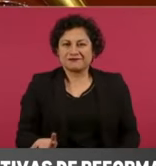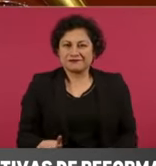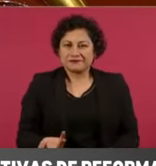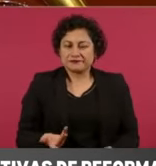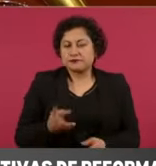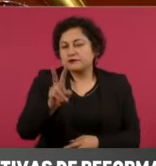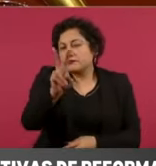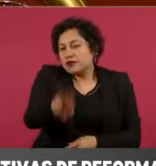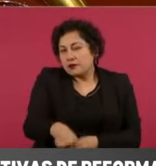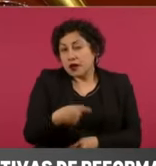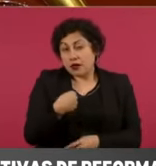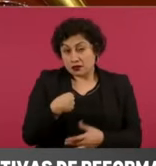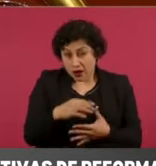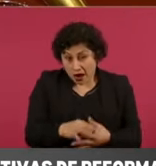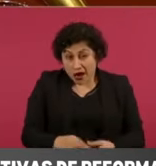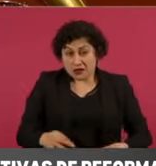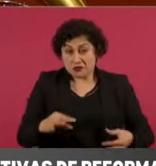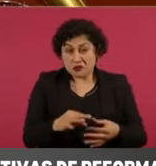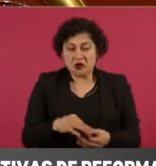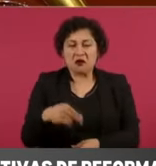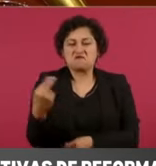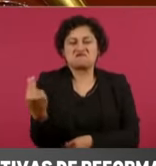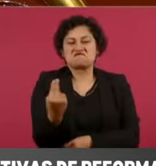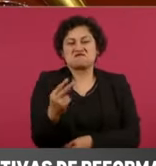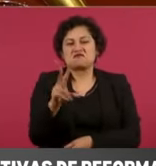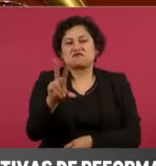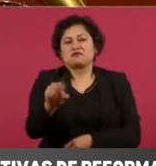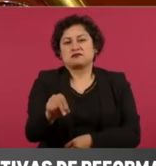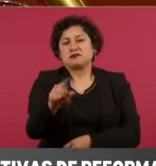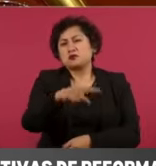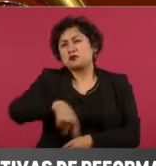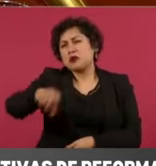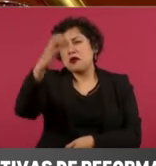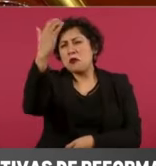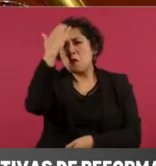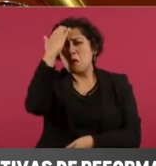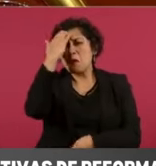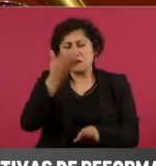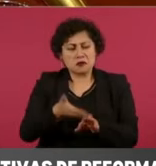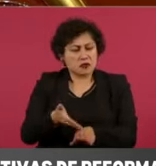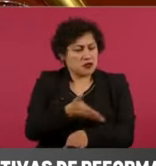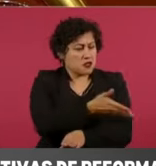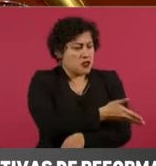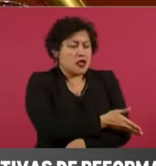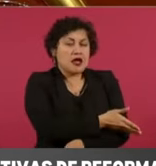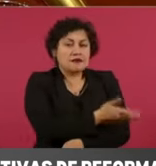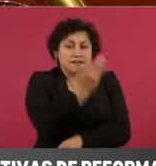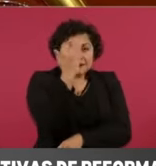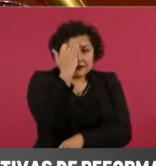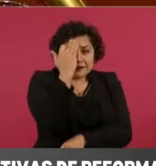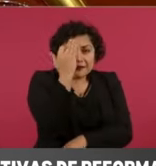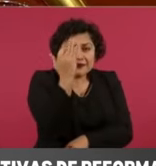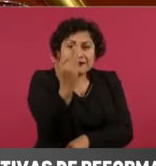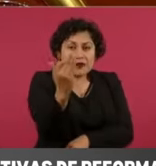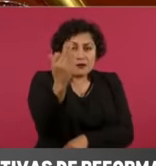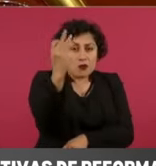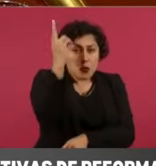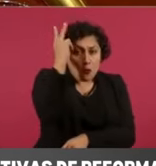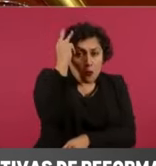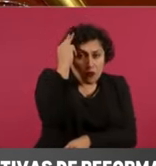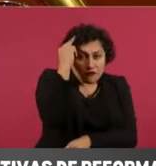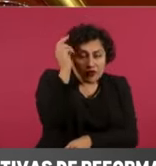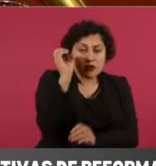sobre cómo en el periodo neoliberal o neoporfirista de